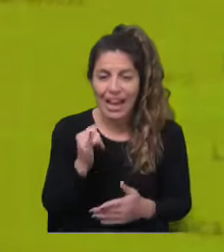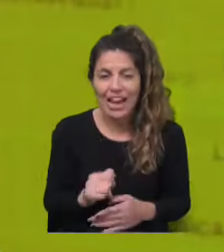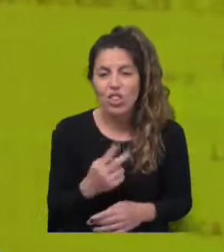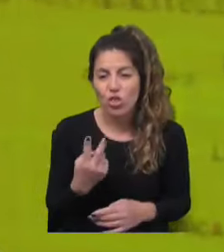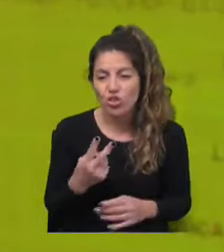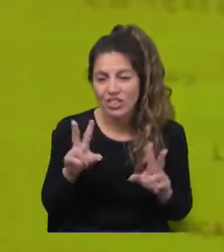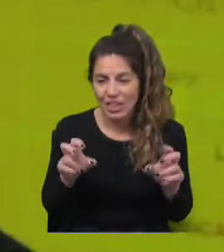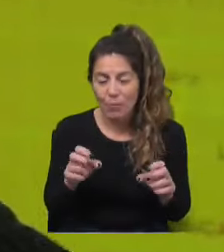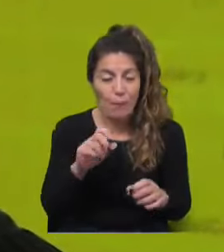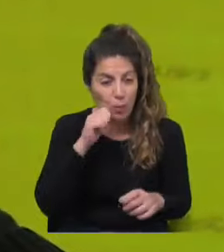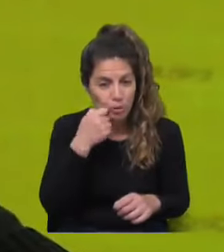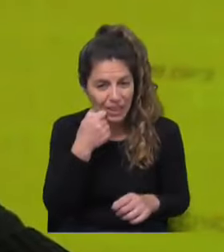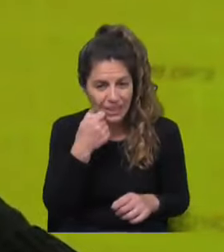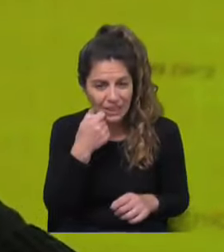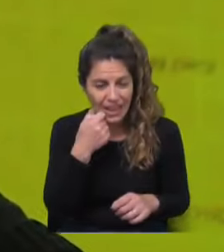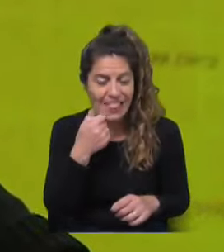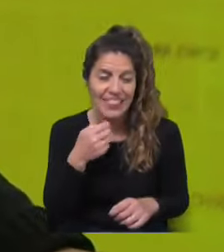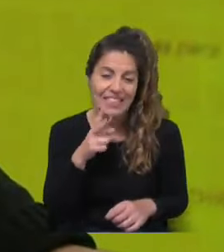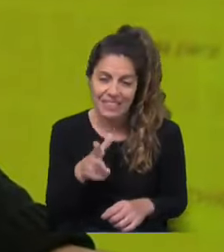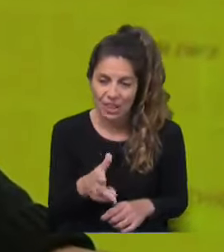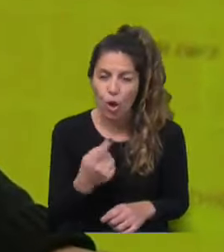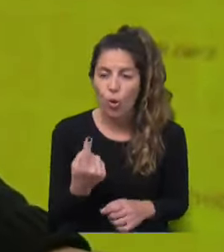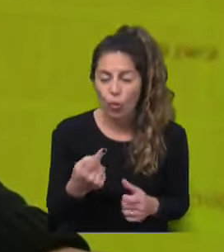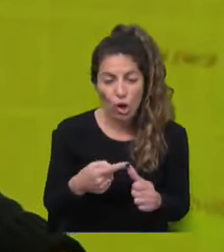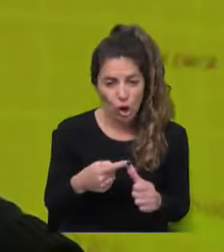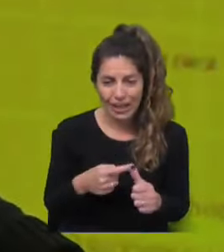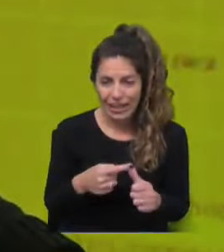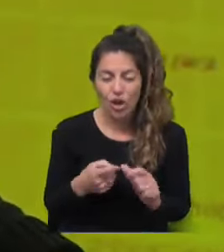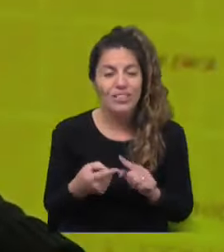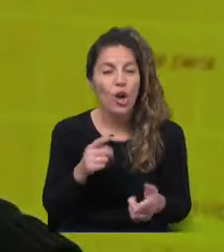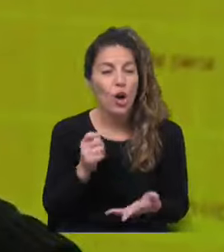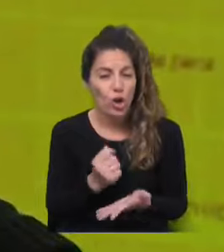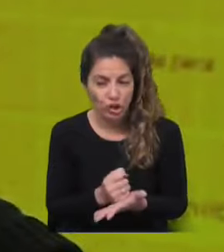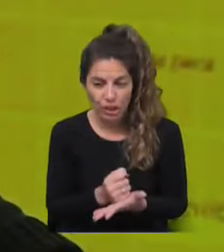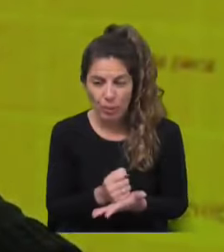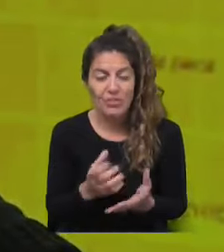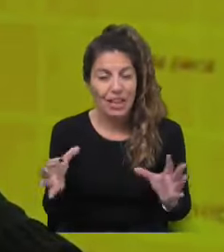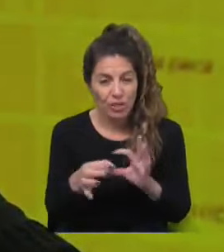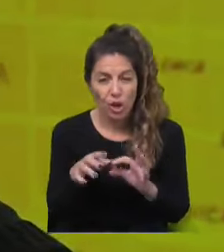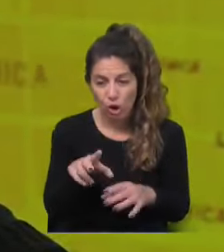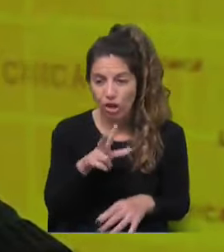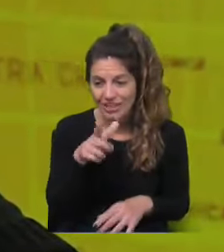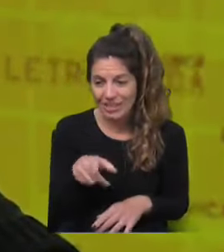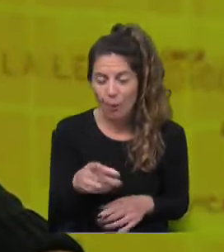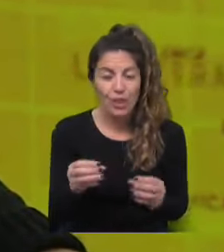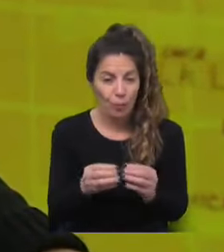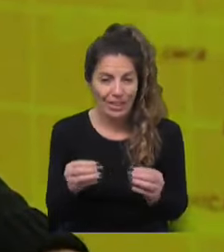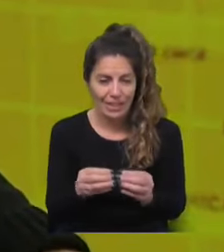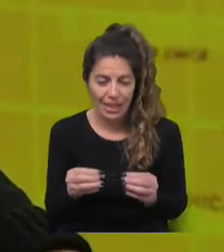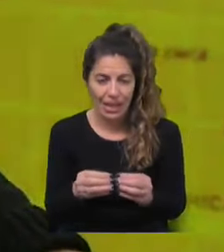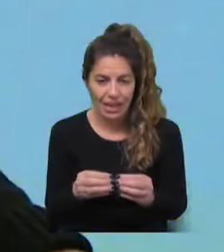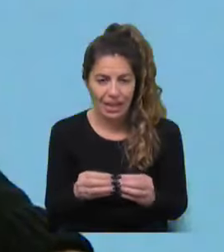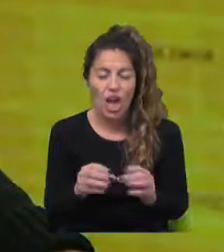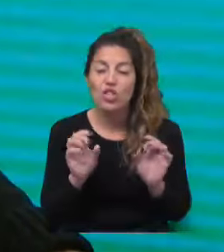hay dos aspectos que me gustaría señalar. Uno que tiene que ver con el tema de los timbres, por eso quería engancharlo con lo que decía mi compañera, es